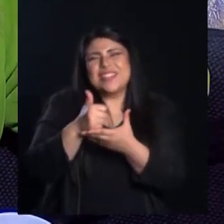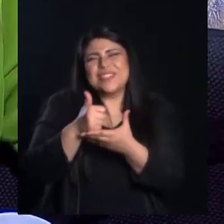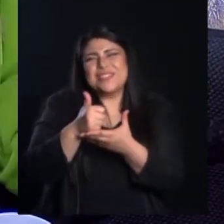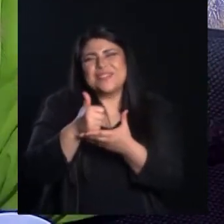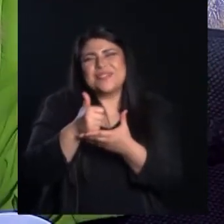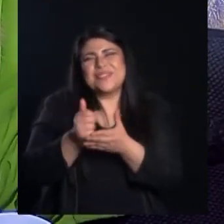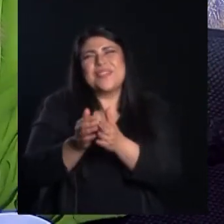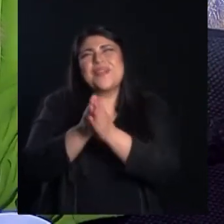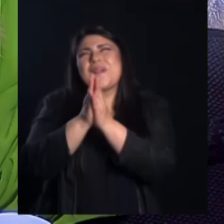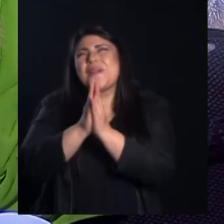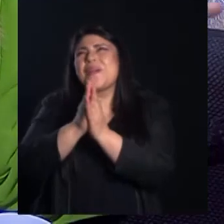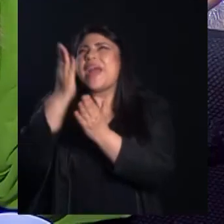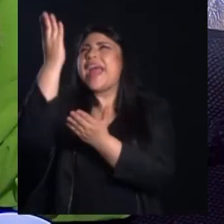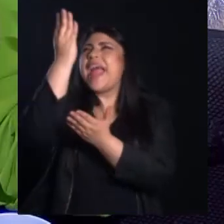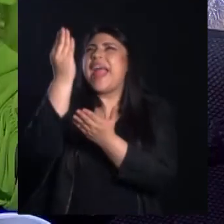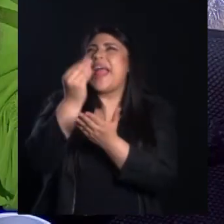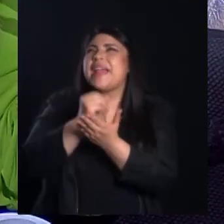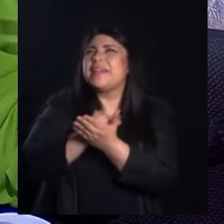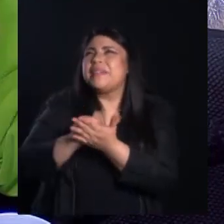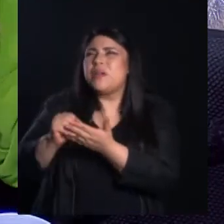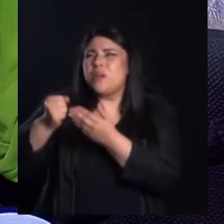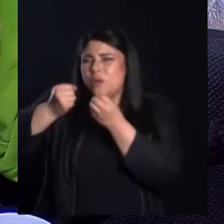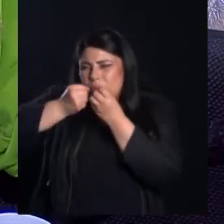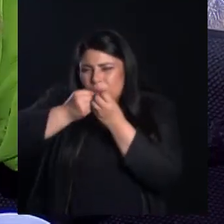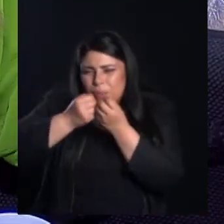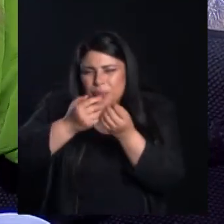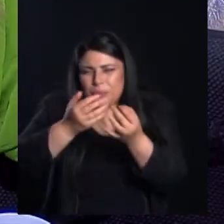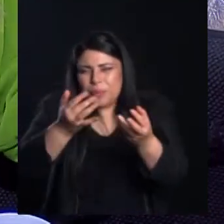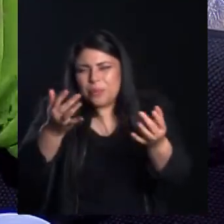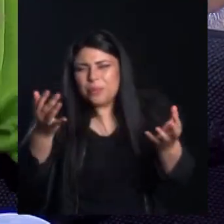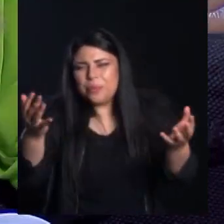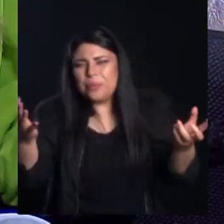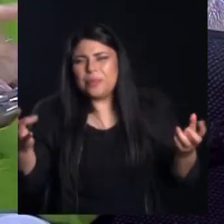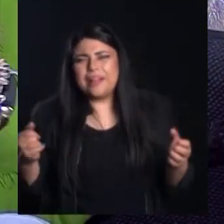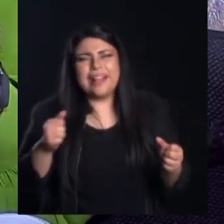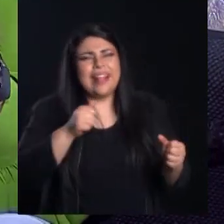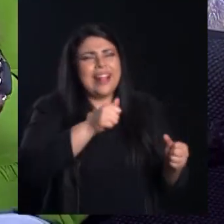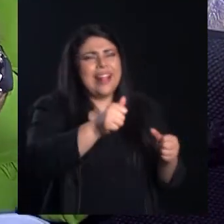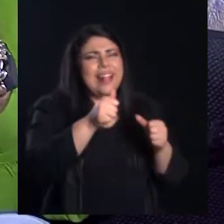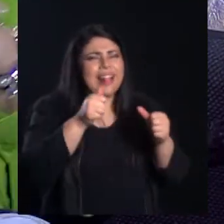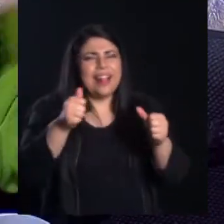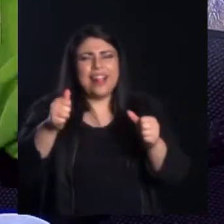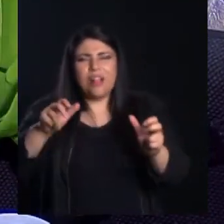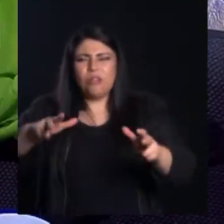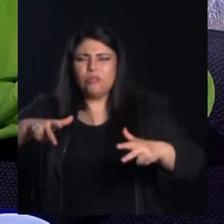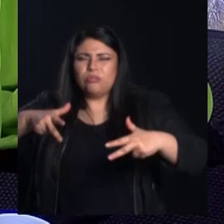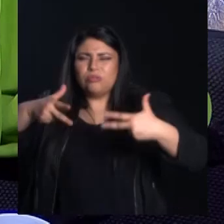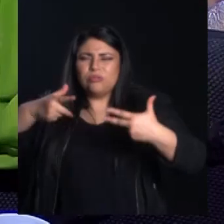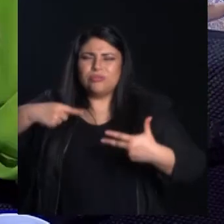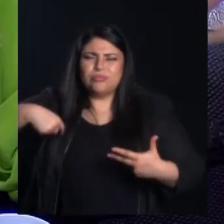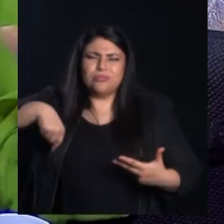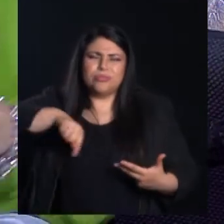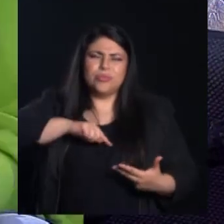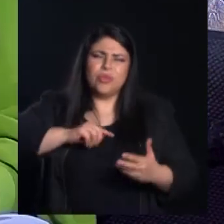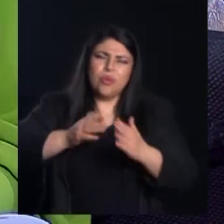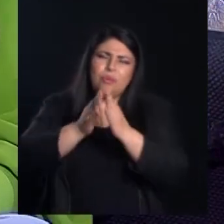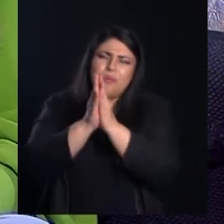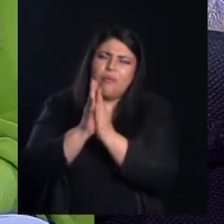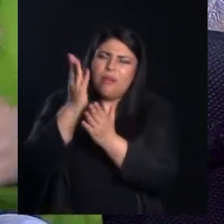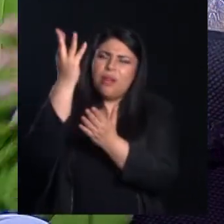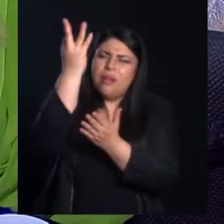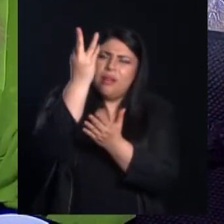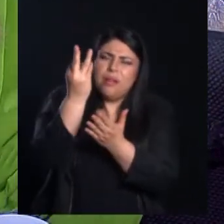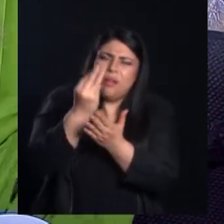derrama tu espíritu santo sobre nosotros sobre las personas que nos están viendo en casa derramaste espíritu santo